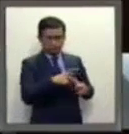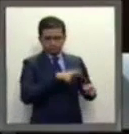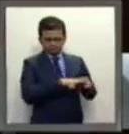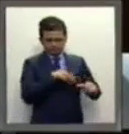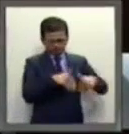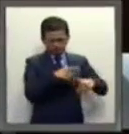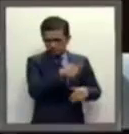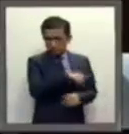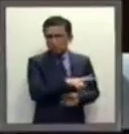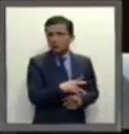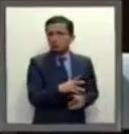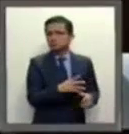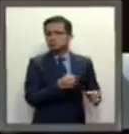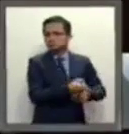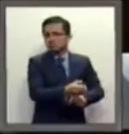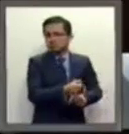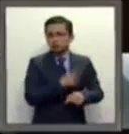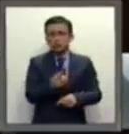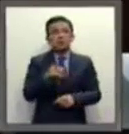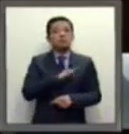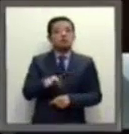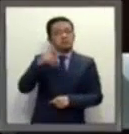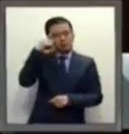la concentración de riqueza y permite